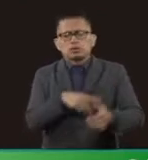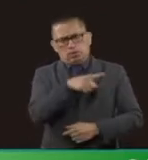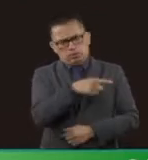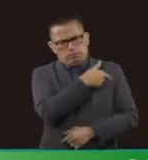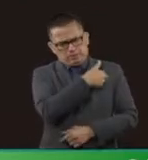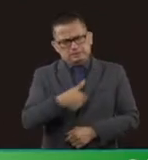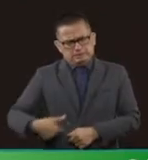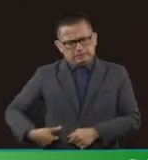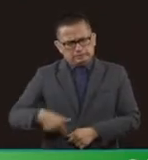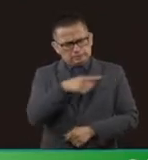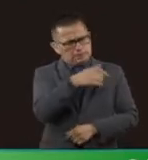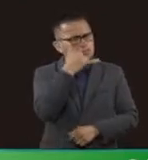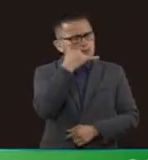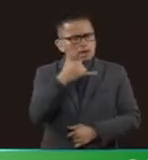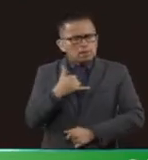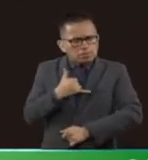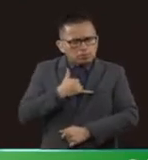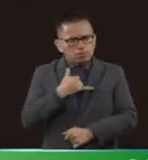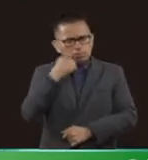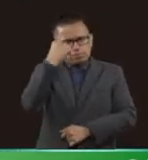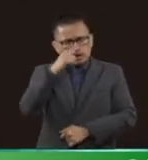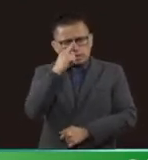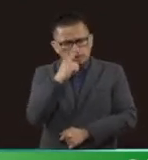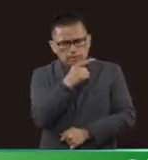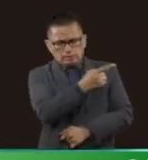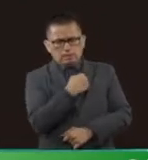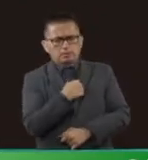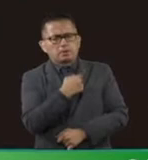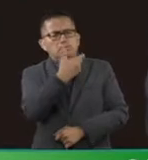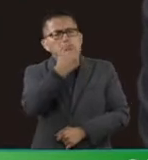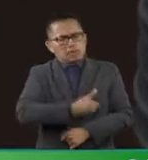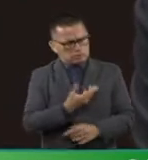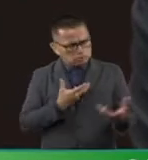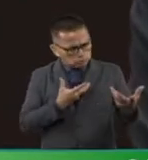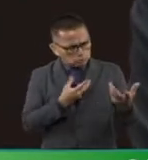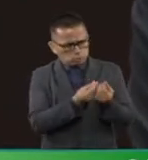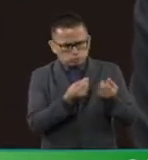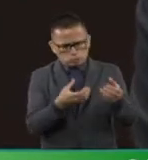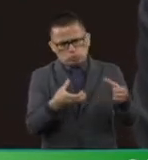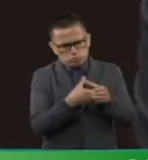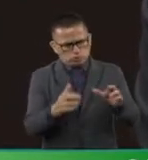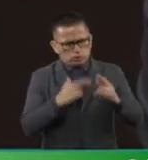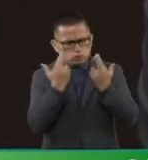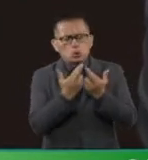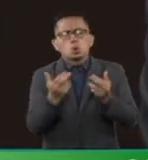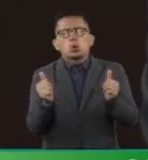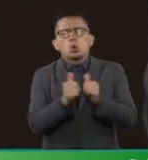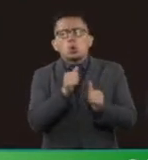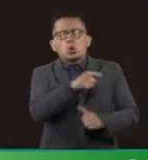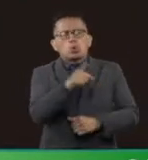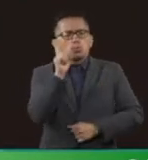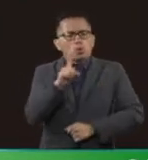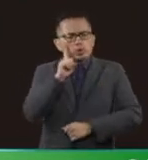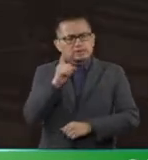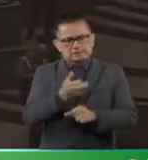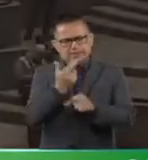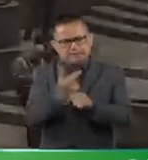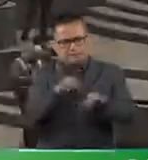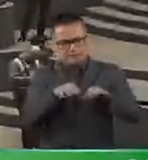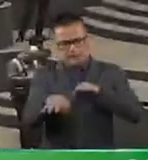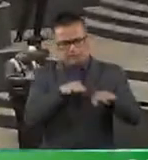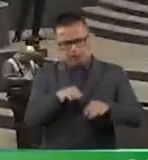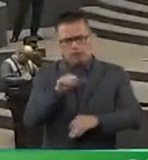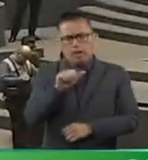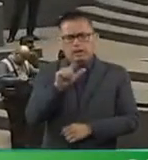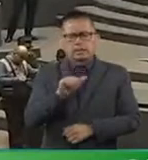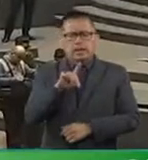presidente constitucional, para pedirme reunirme con la entonces secretaria del Trabajo, Luisa María Alcalde,